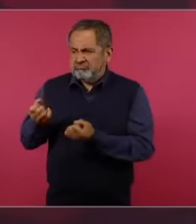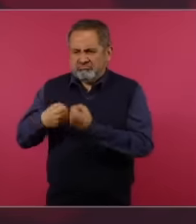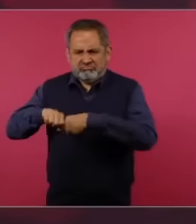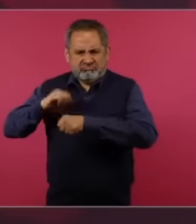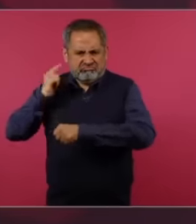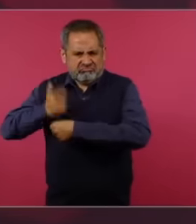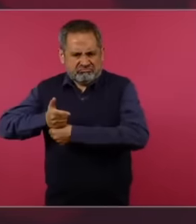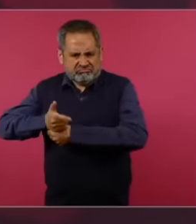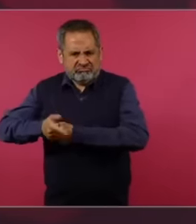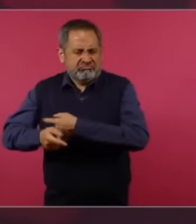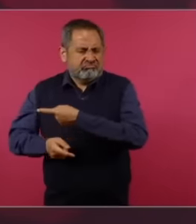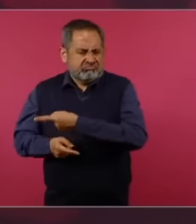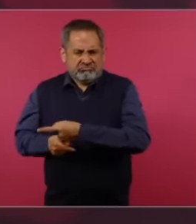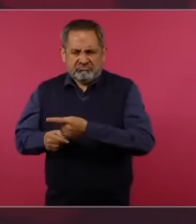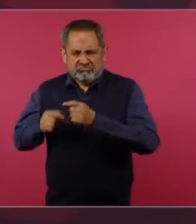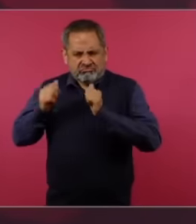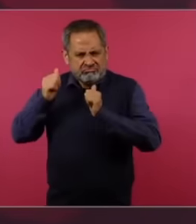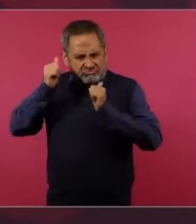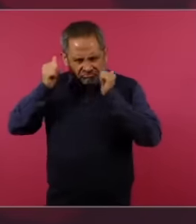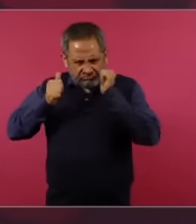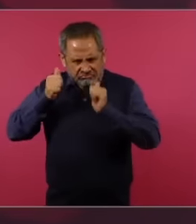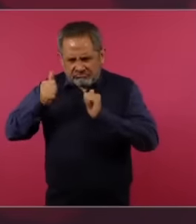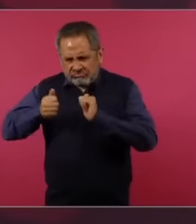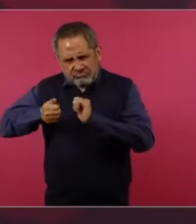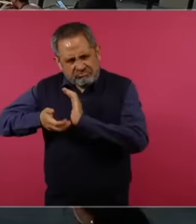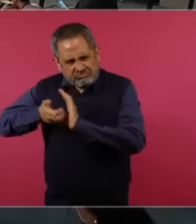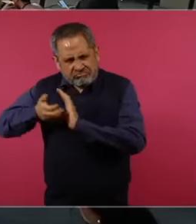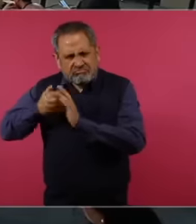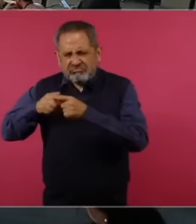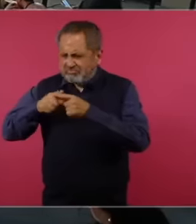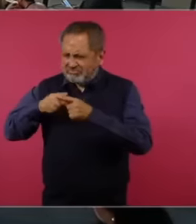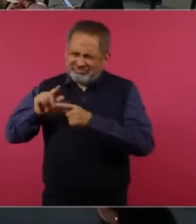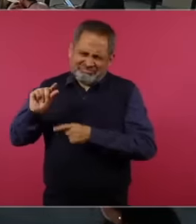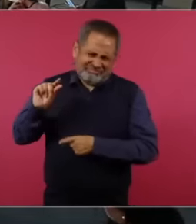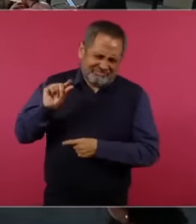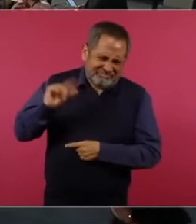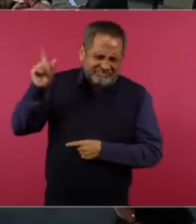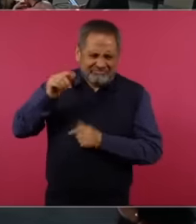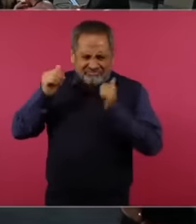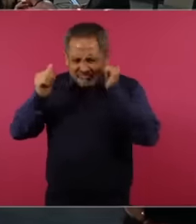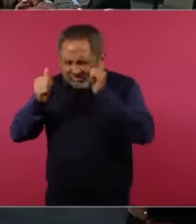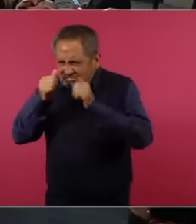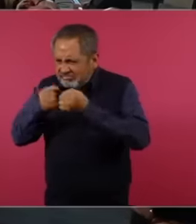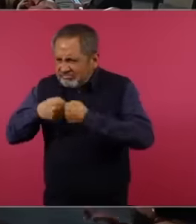sociólogo, antropólogo, una gente muy comprometida,